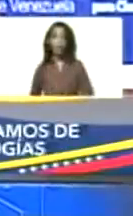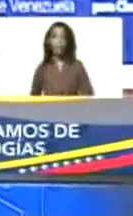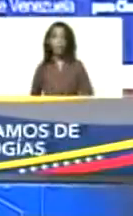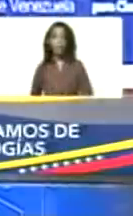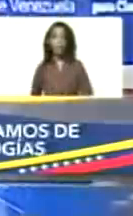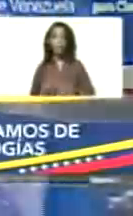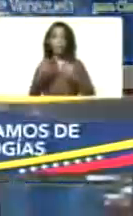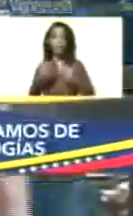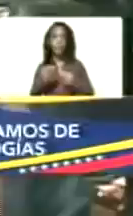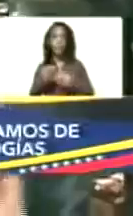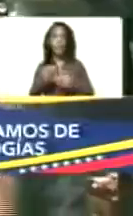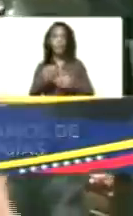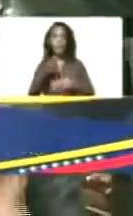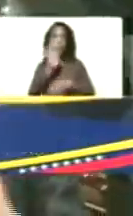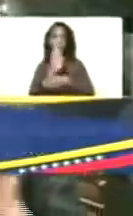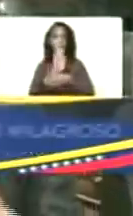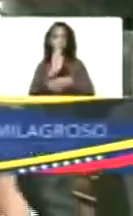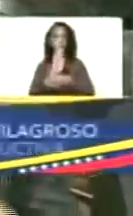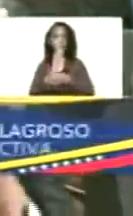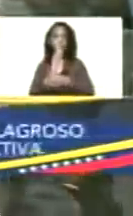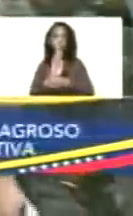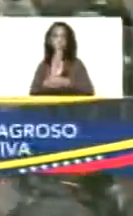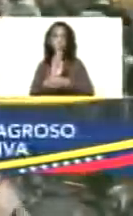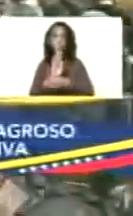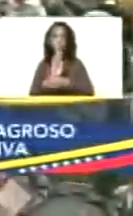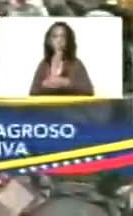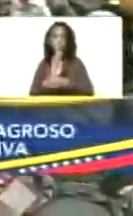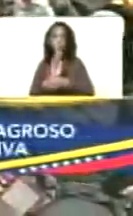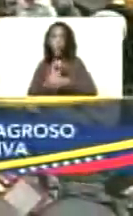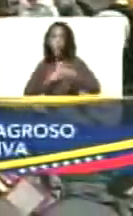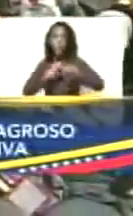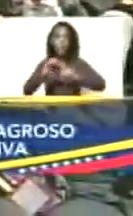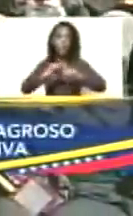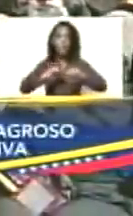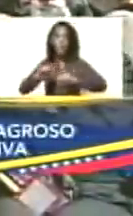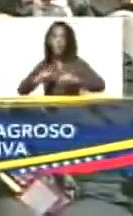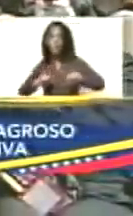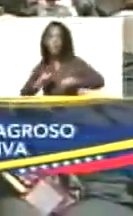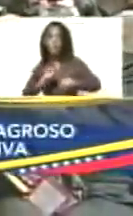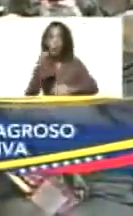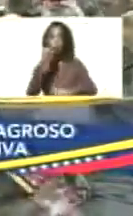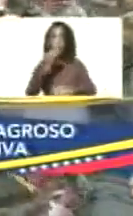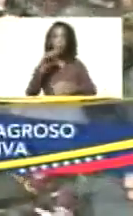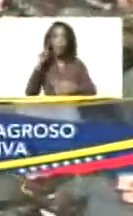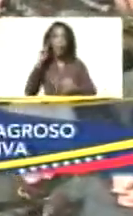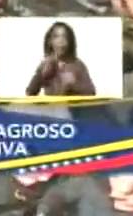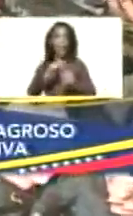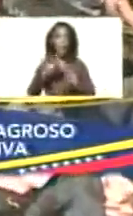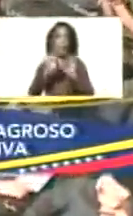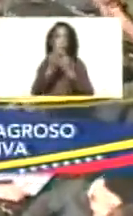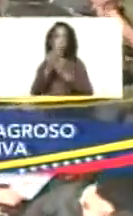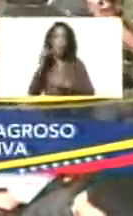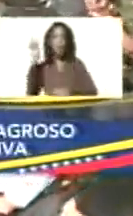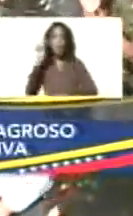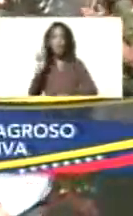para asegurar la circulación de alimentos hacia la familia venezolana.